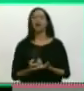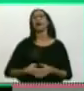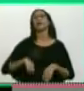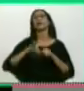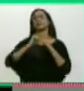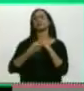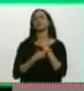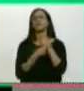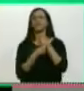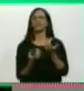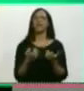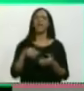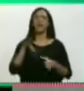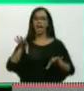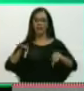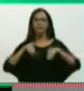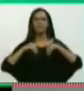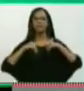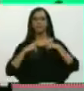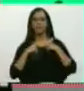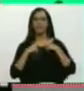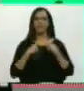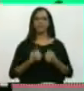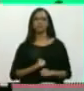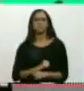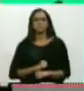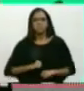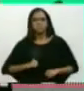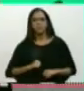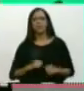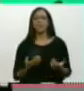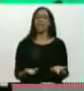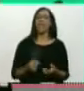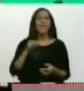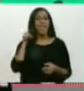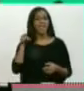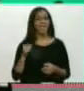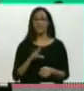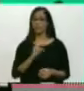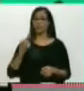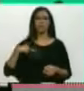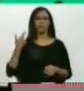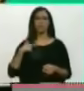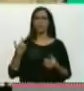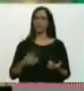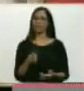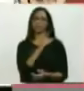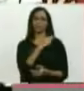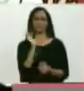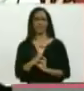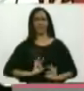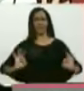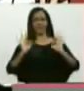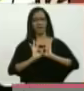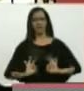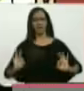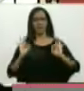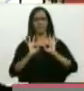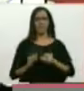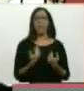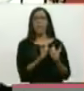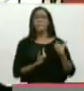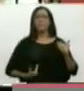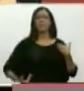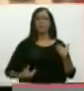ya reconoció, gorda, que él no tiene autoridad. Presidente